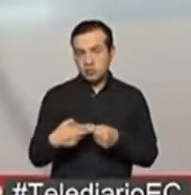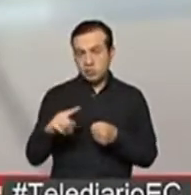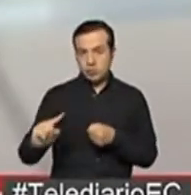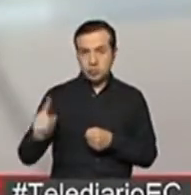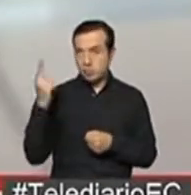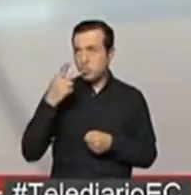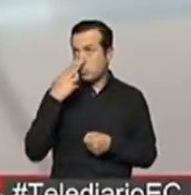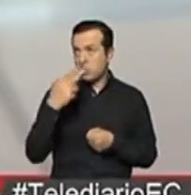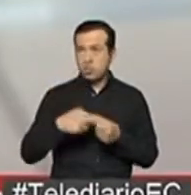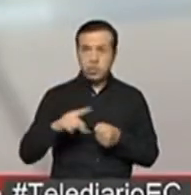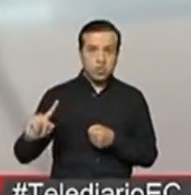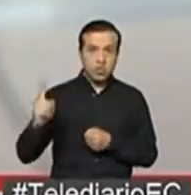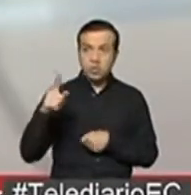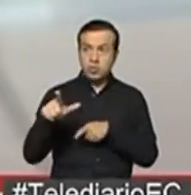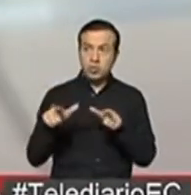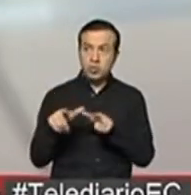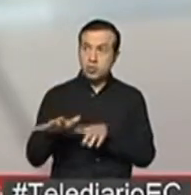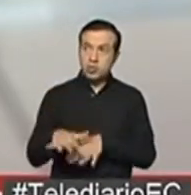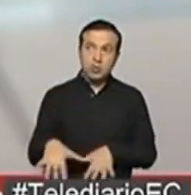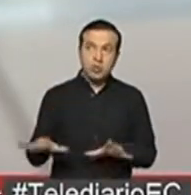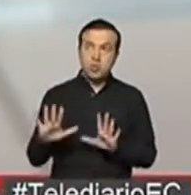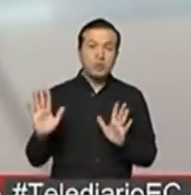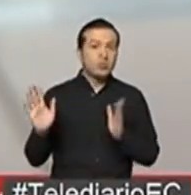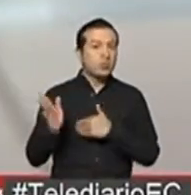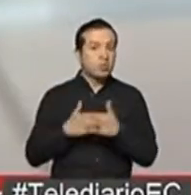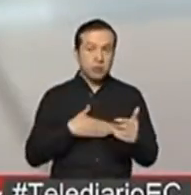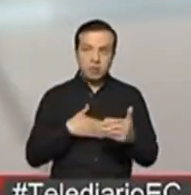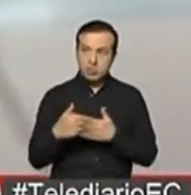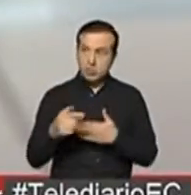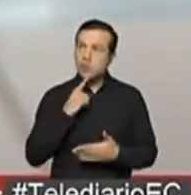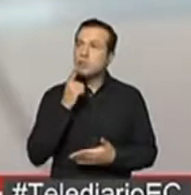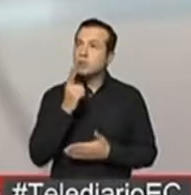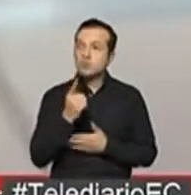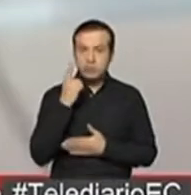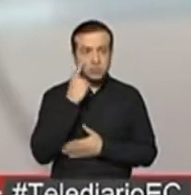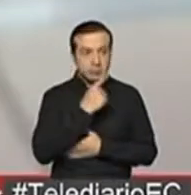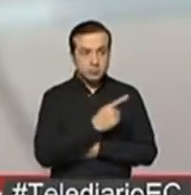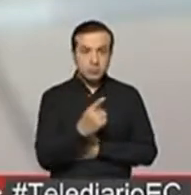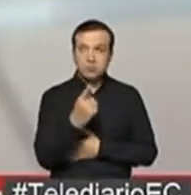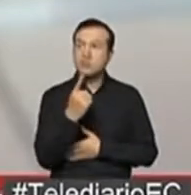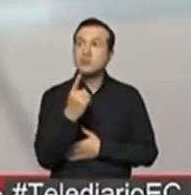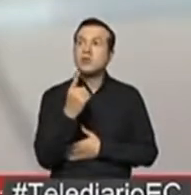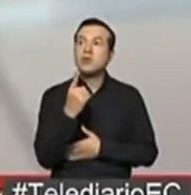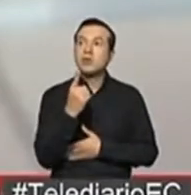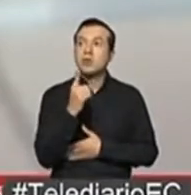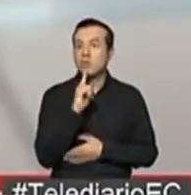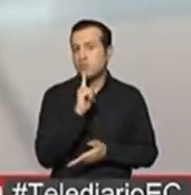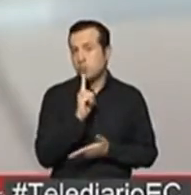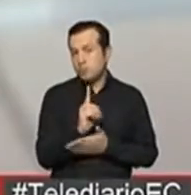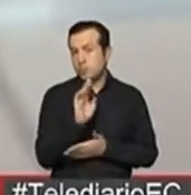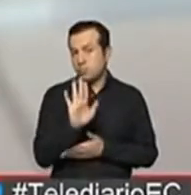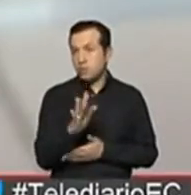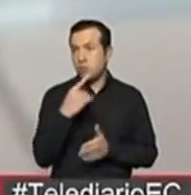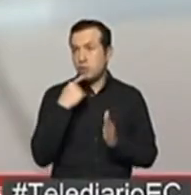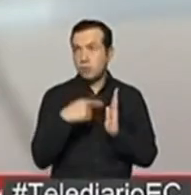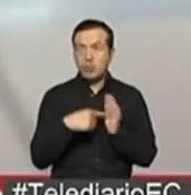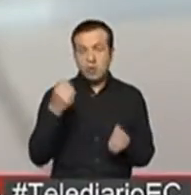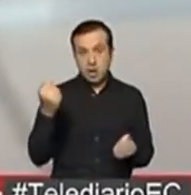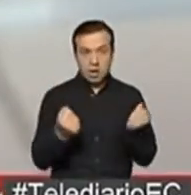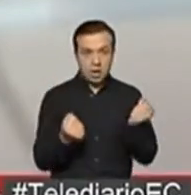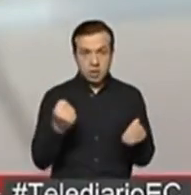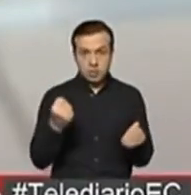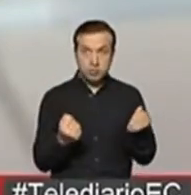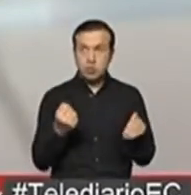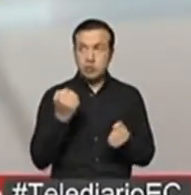solo distribuidor en una sola gasolinera no importaba haber digamos un cupo determinado si el vehículo del